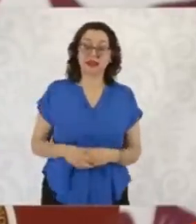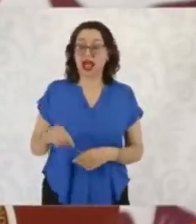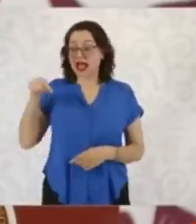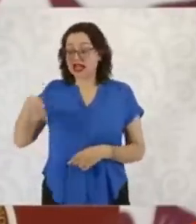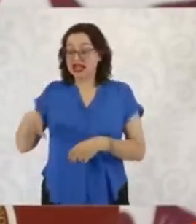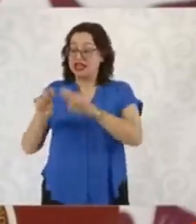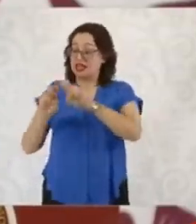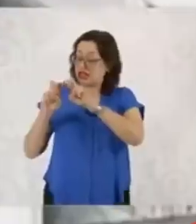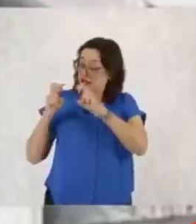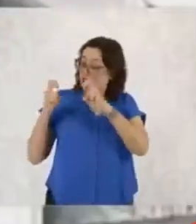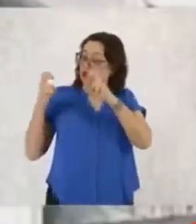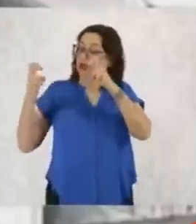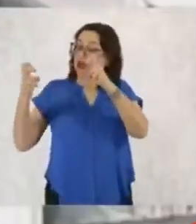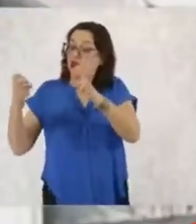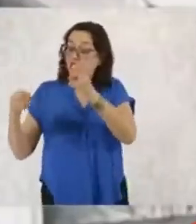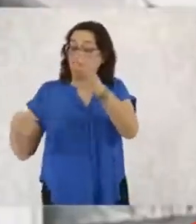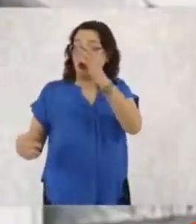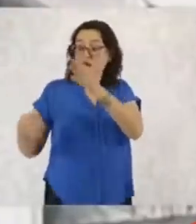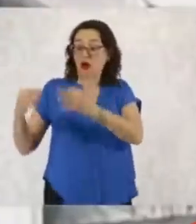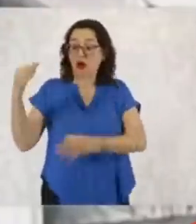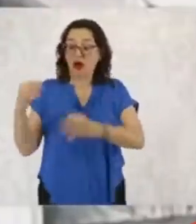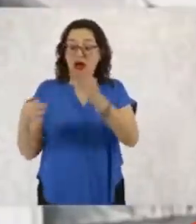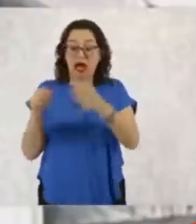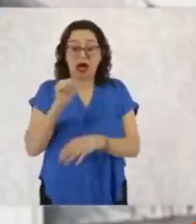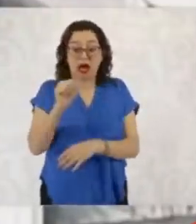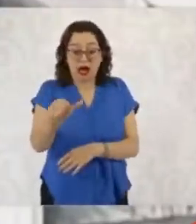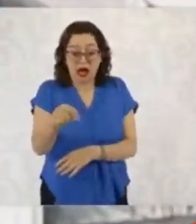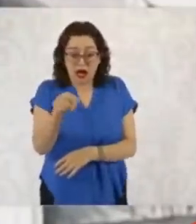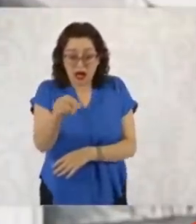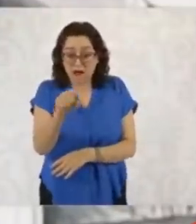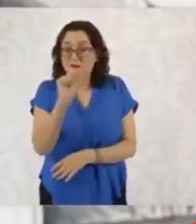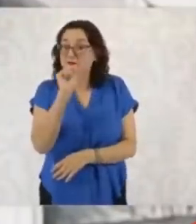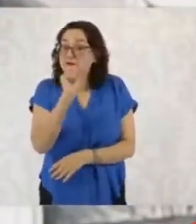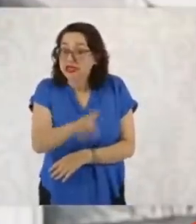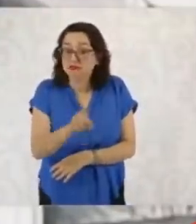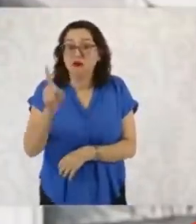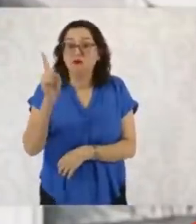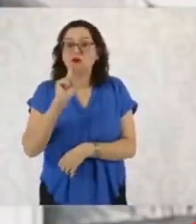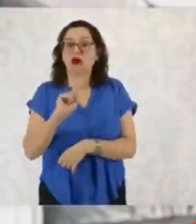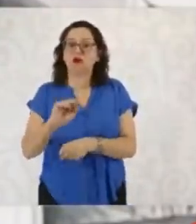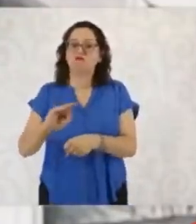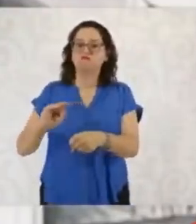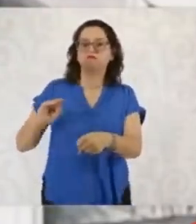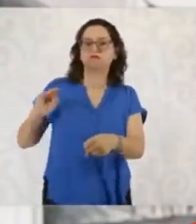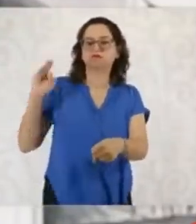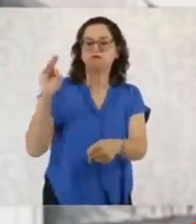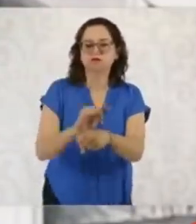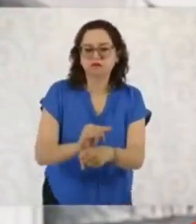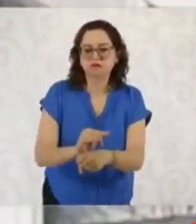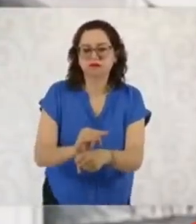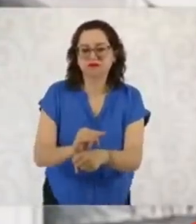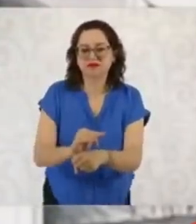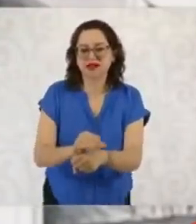de la justicia de la Unión, como se llama en la jerga judicial, a ella